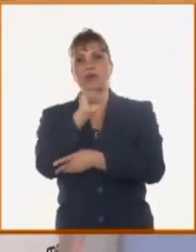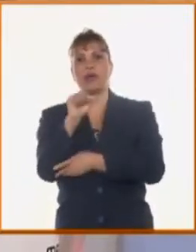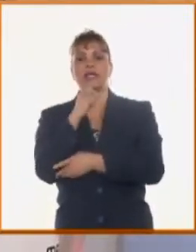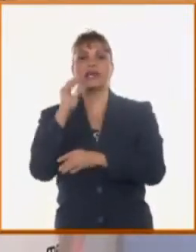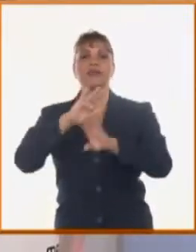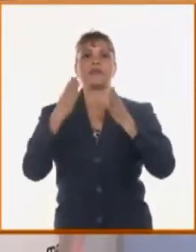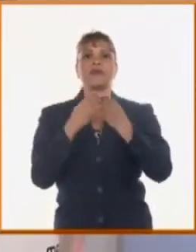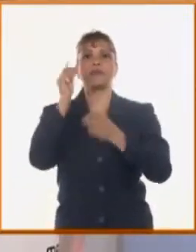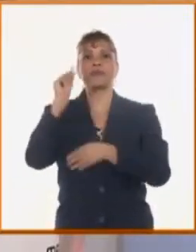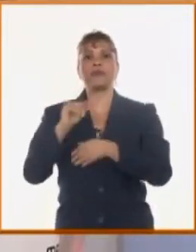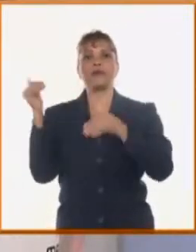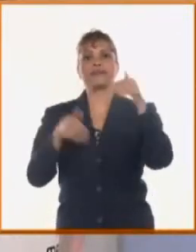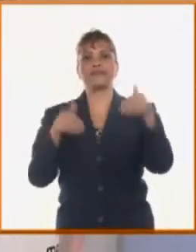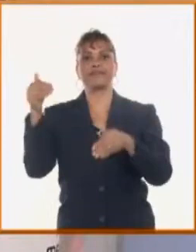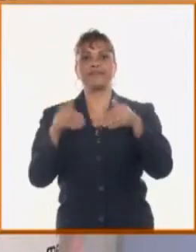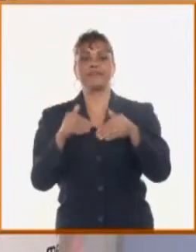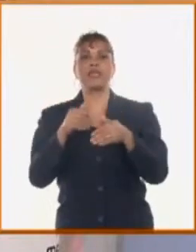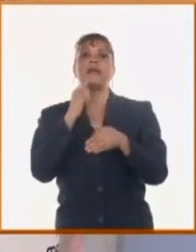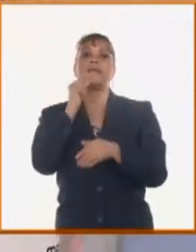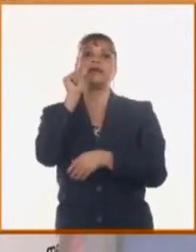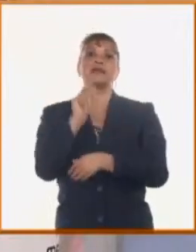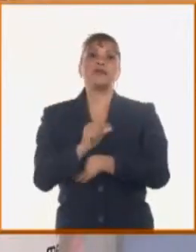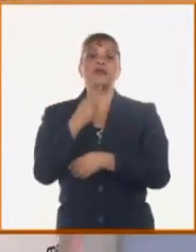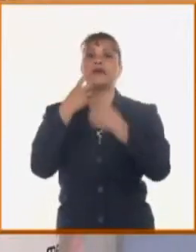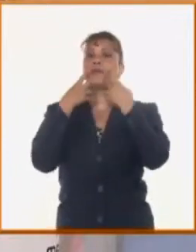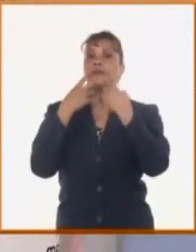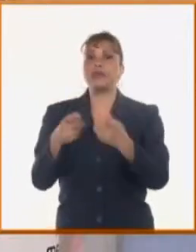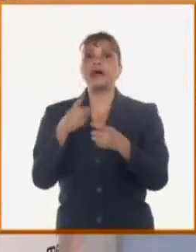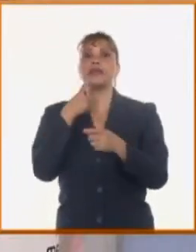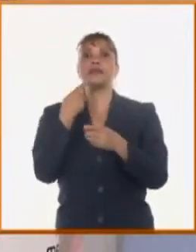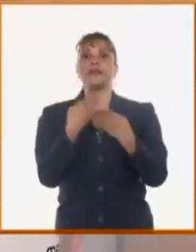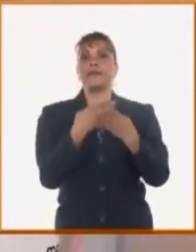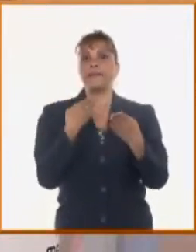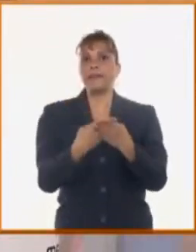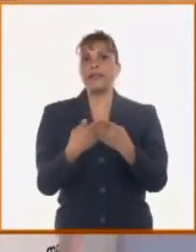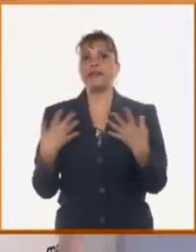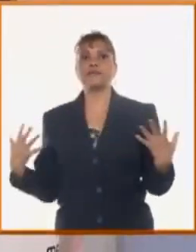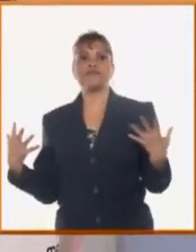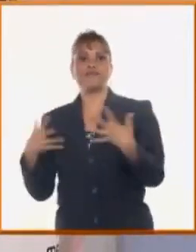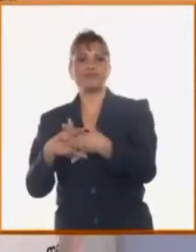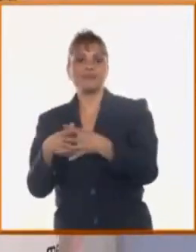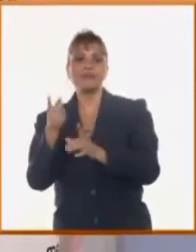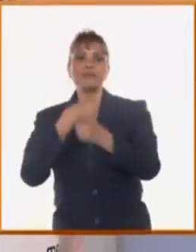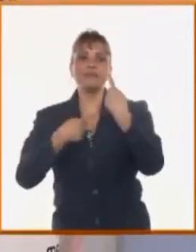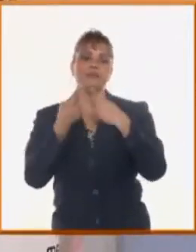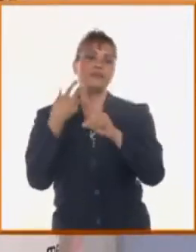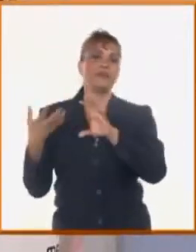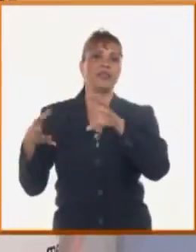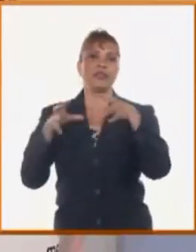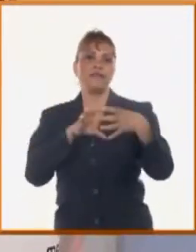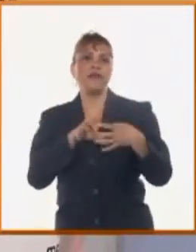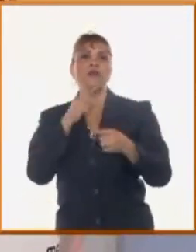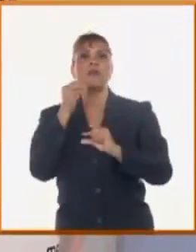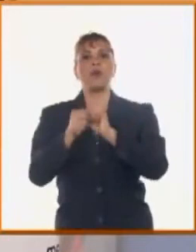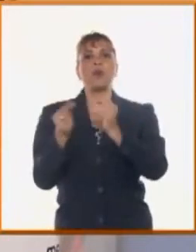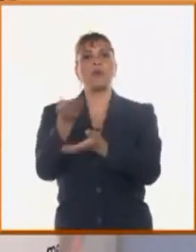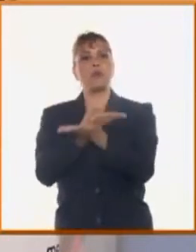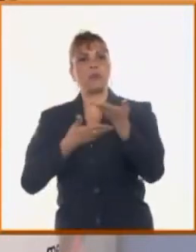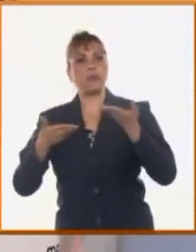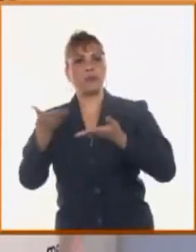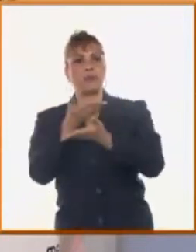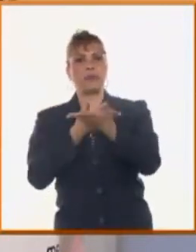asistan parte importante de nuestros proveedores, nuestros aliados, aquellos con los que de alguna manera hemos interactuado